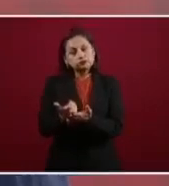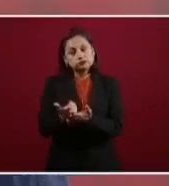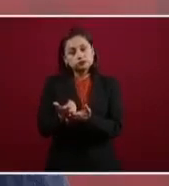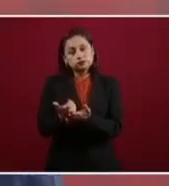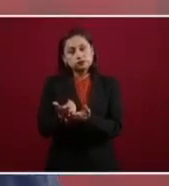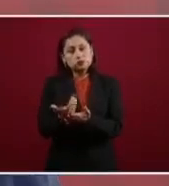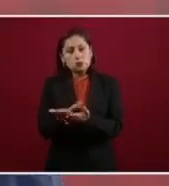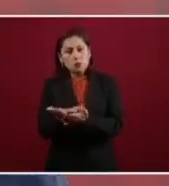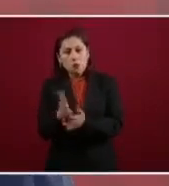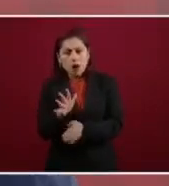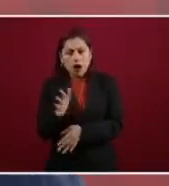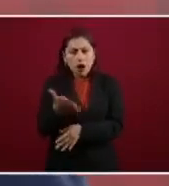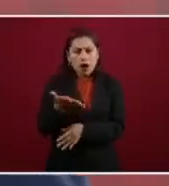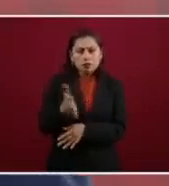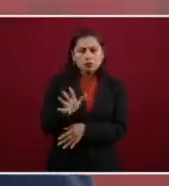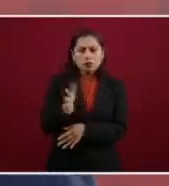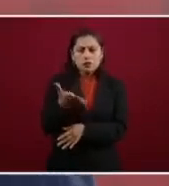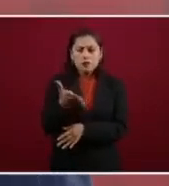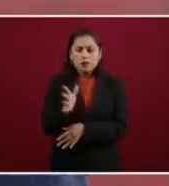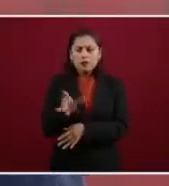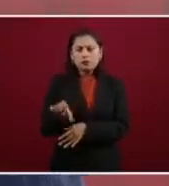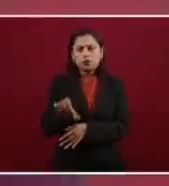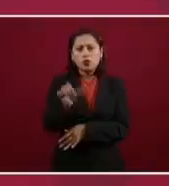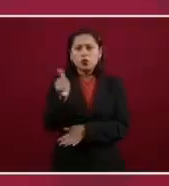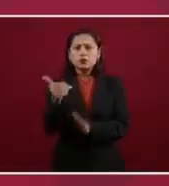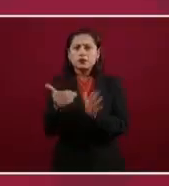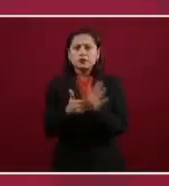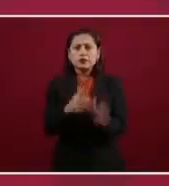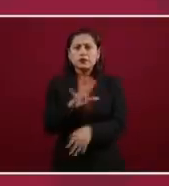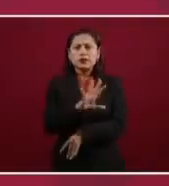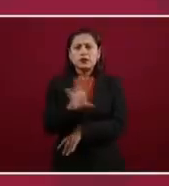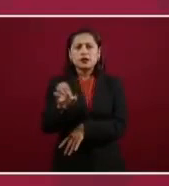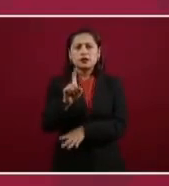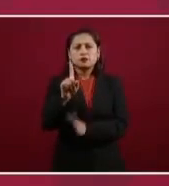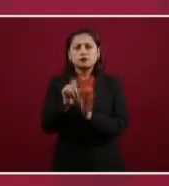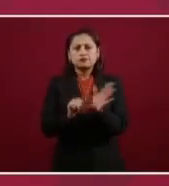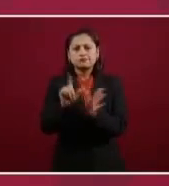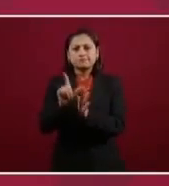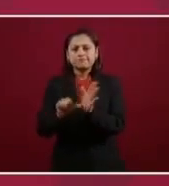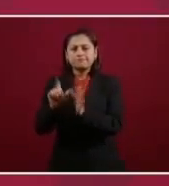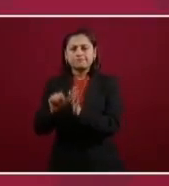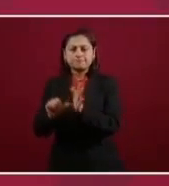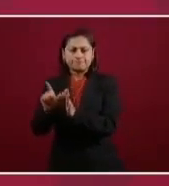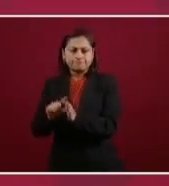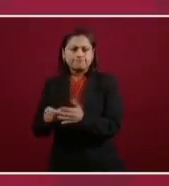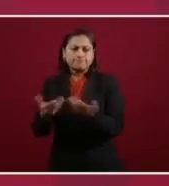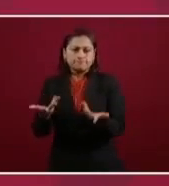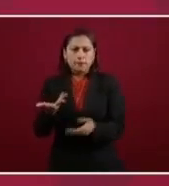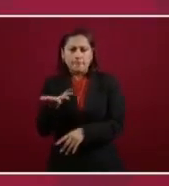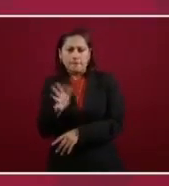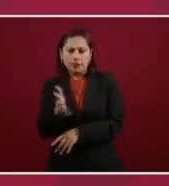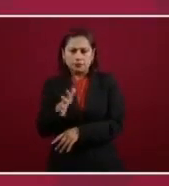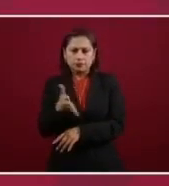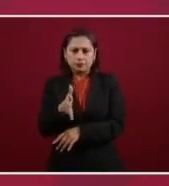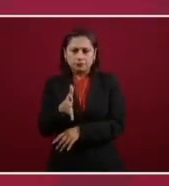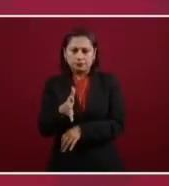once mil quinientos pesos mensuales promedio